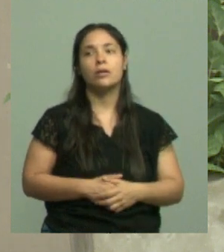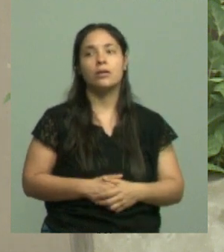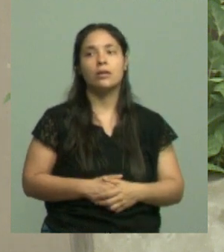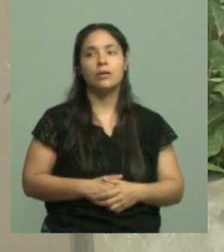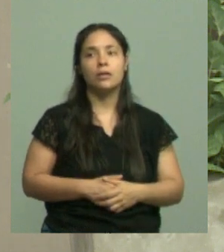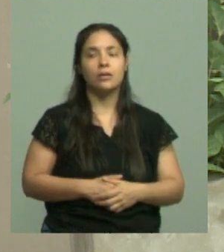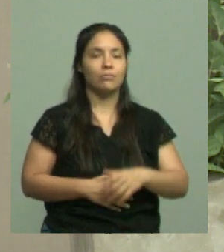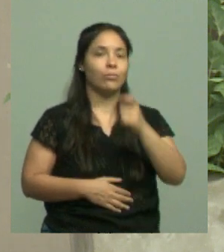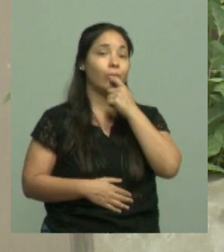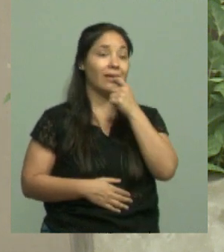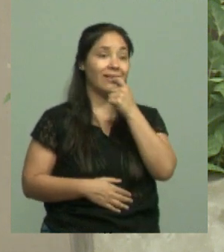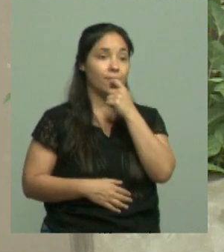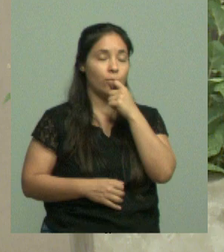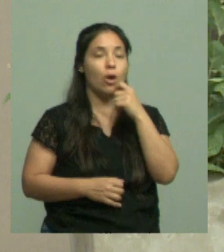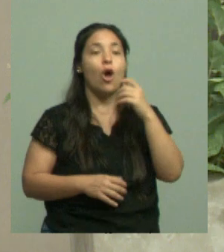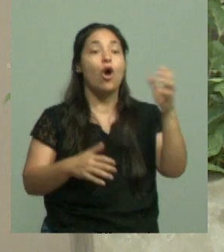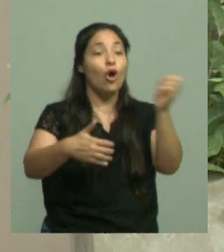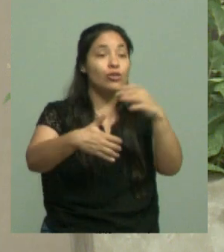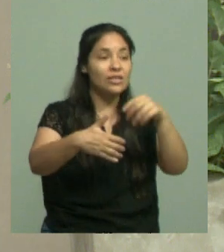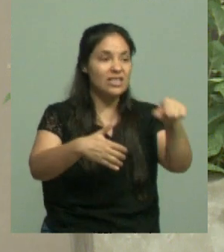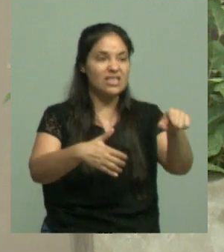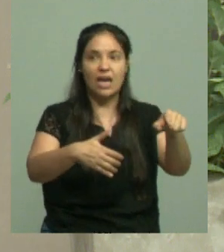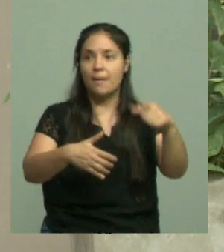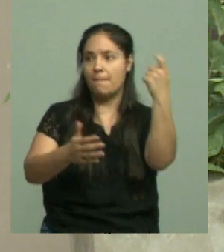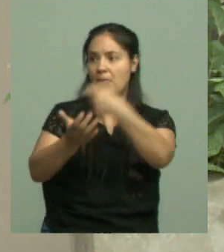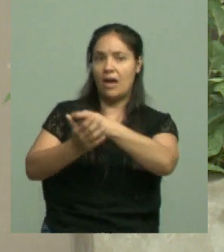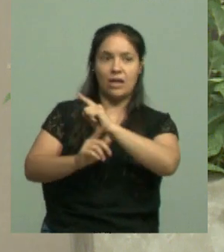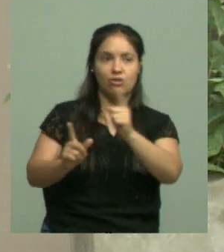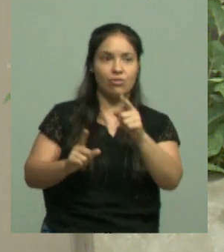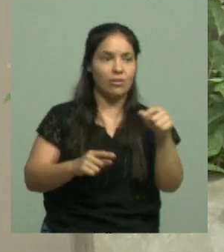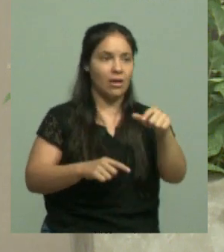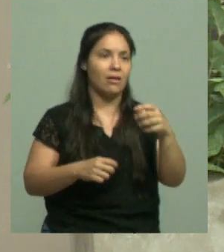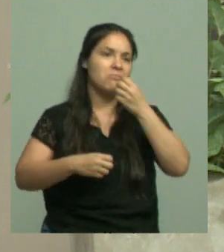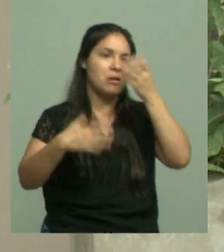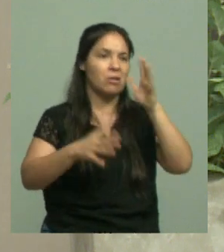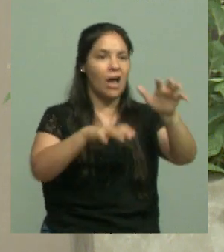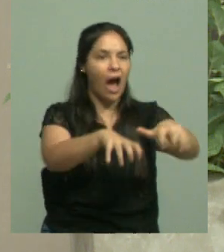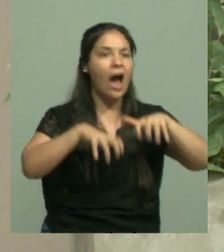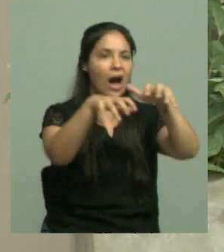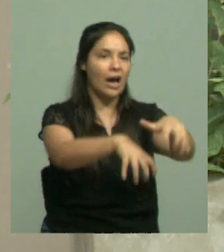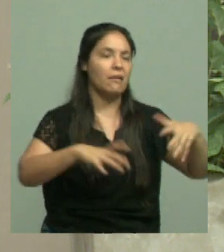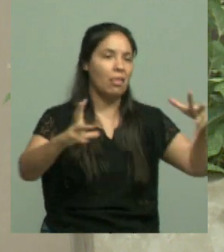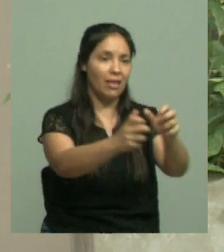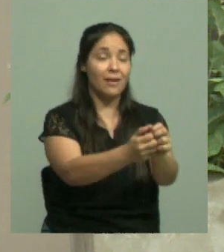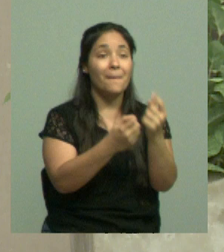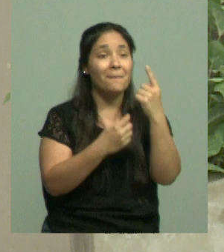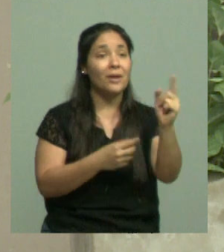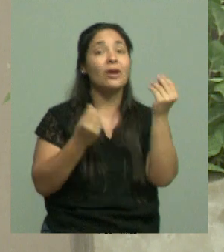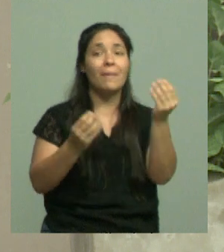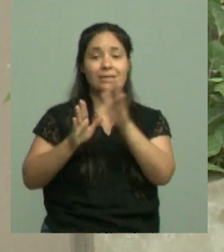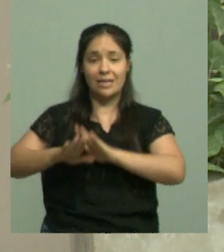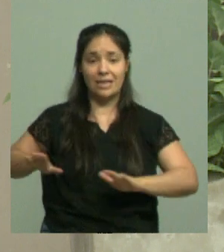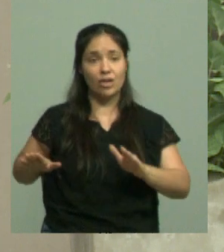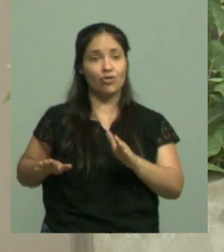arar los campos antes que levantar la cosecha, y hay chicos hoy que no comen en la Argentina. Digo, ¿qué está pasando? Esas Estamos tirando contradicciones.